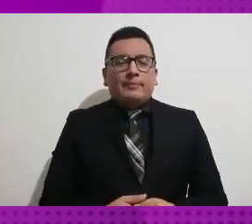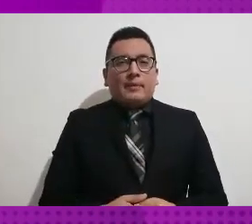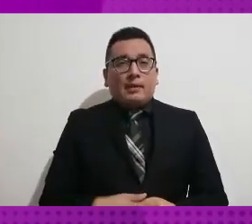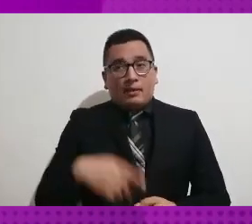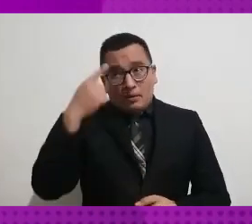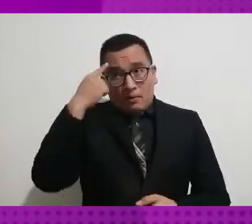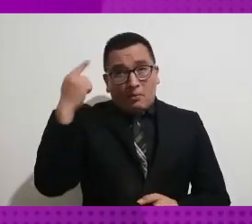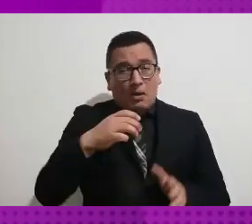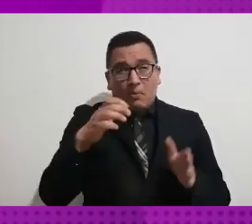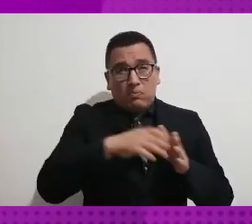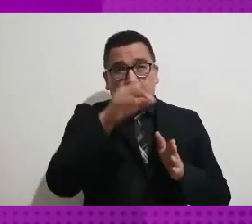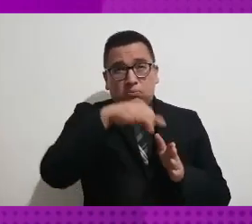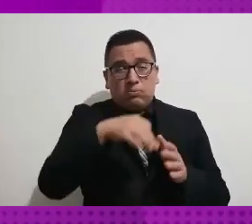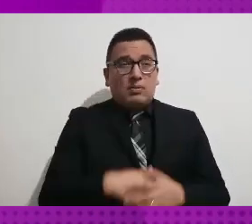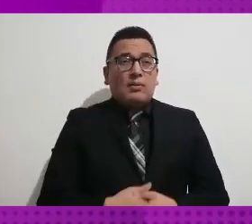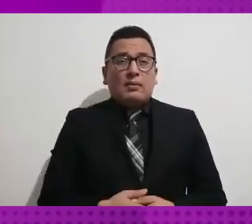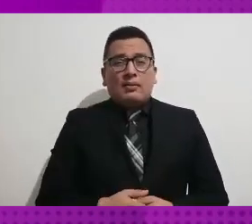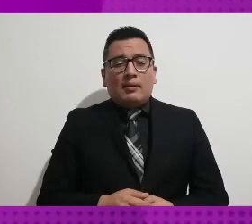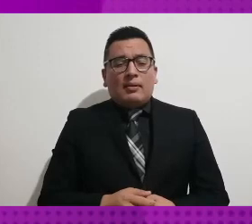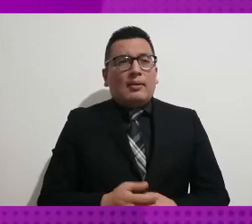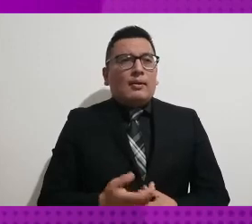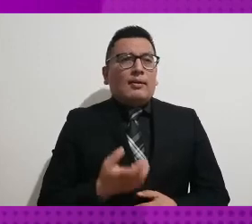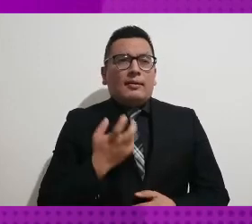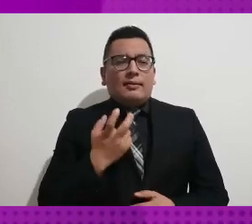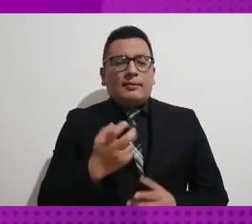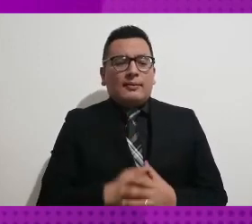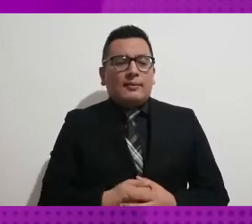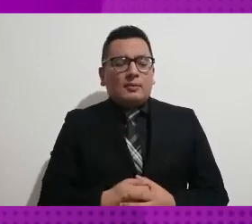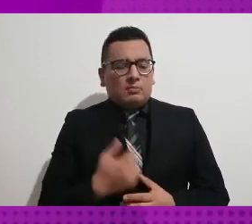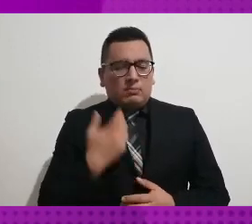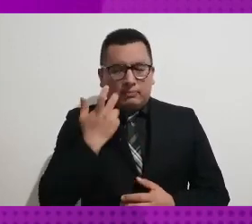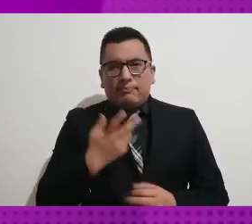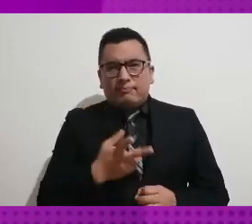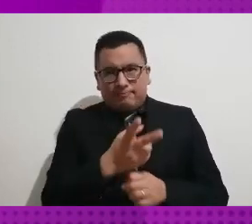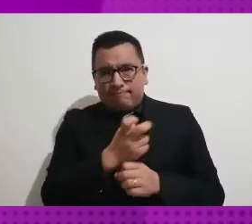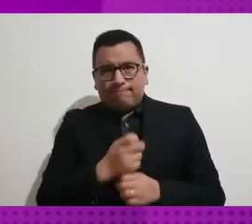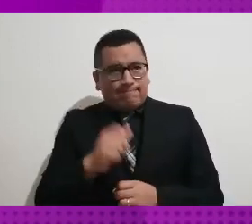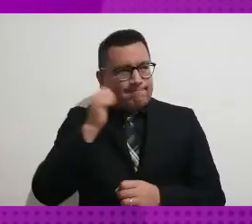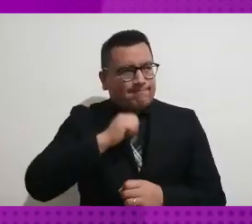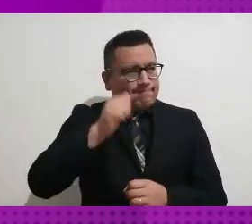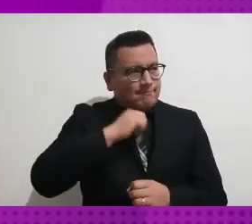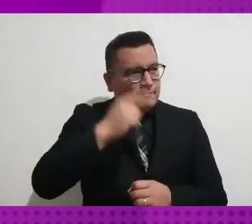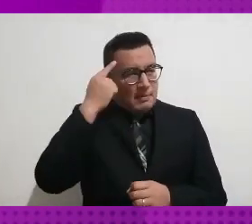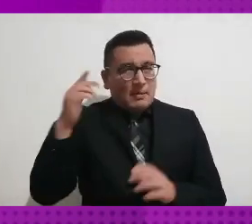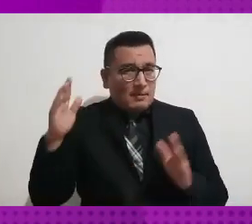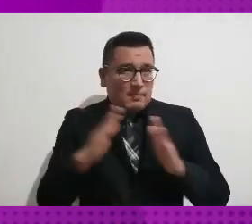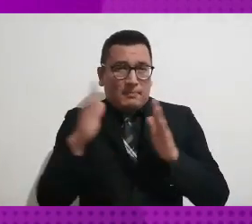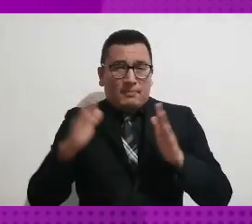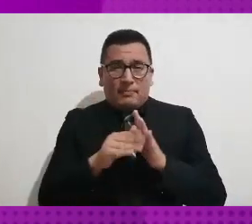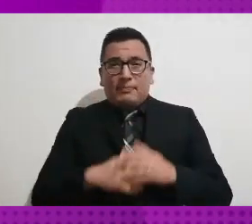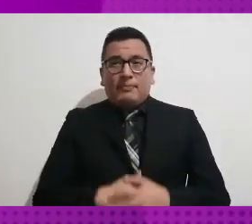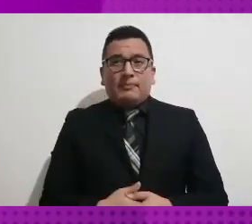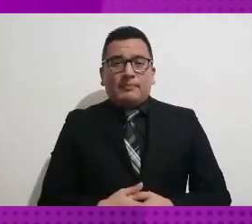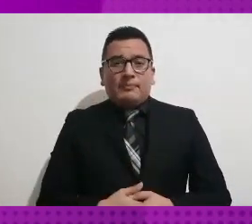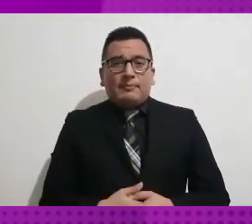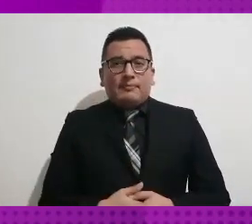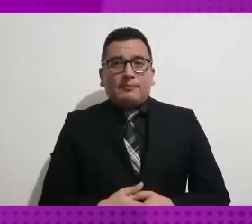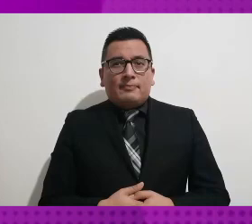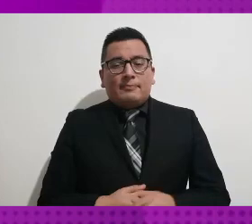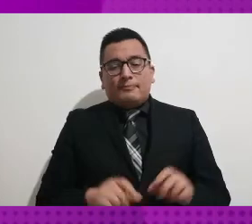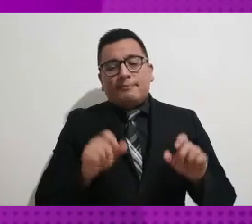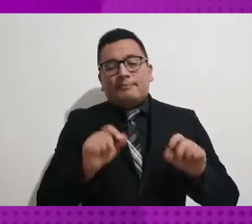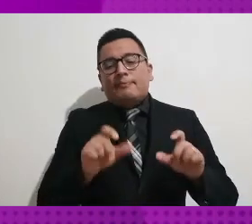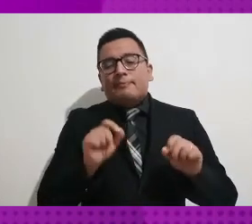para las votaciones. Aquí es invitarlos siempre a que participen y que